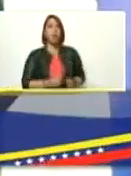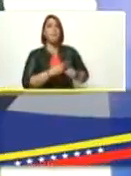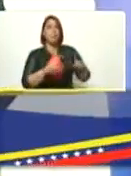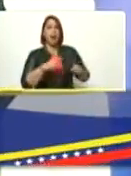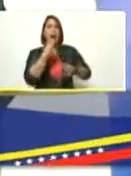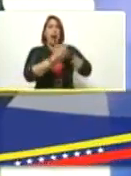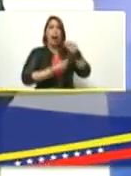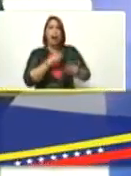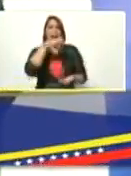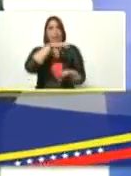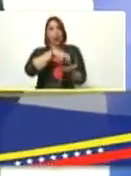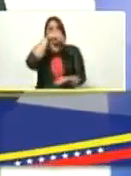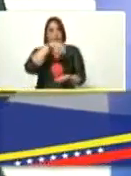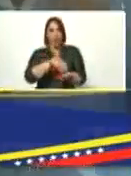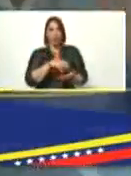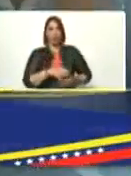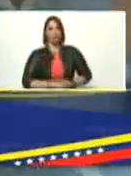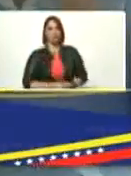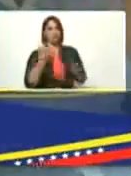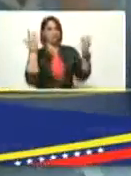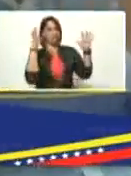Miranda.